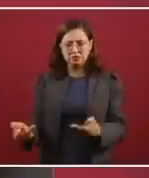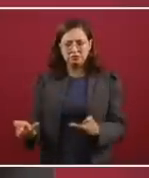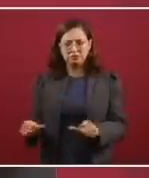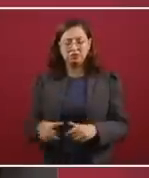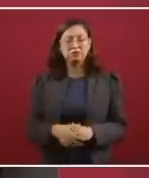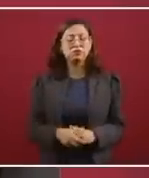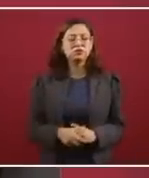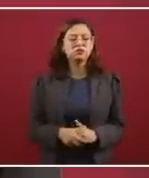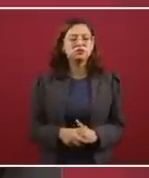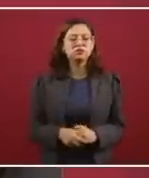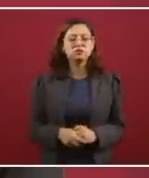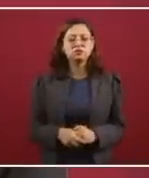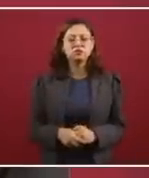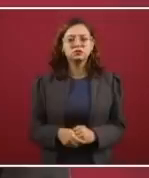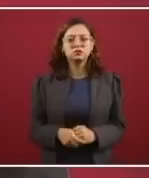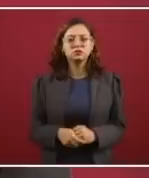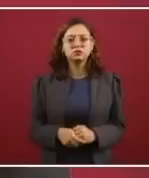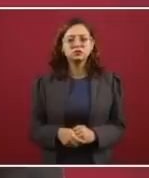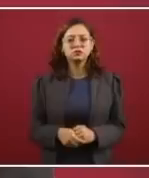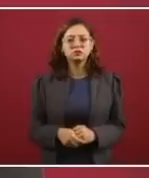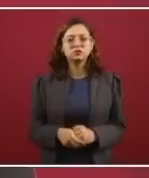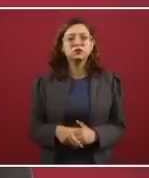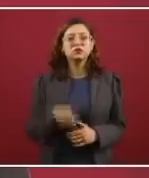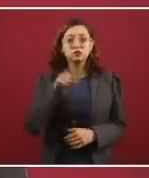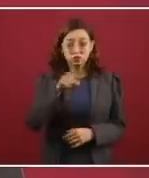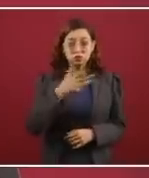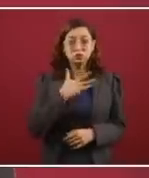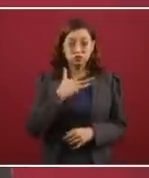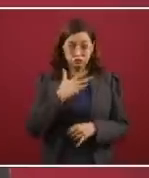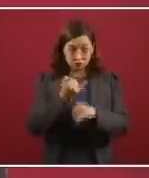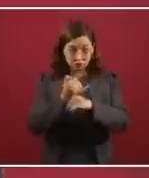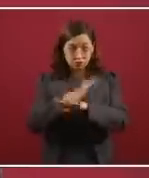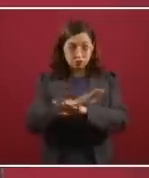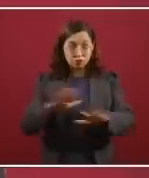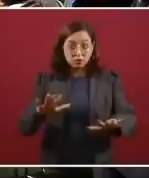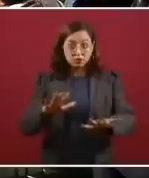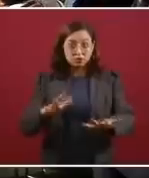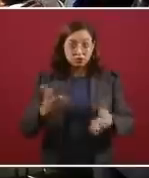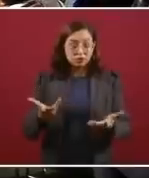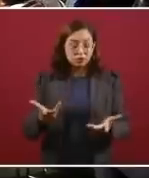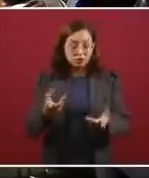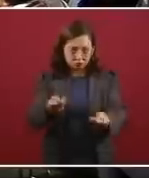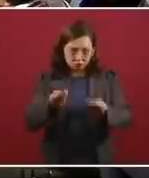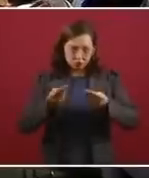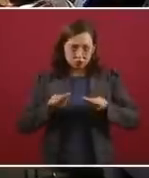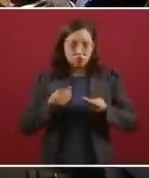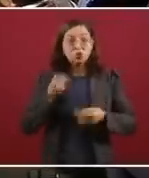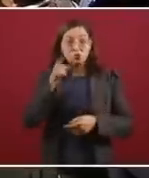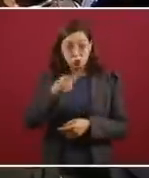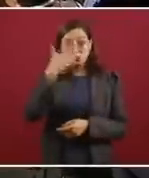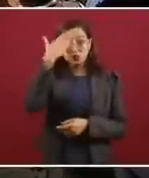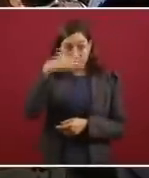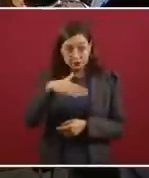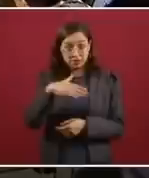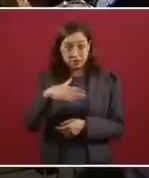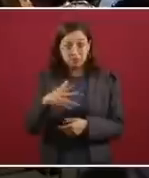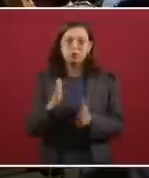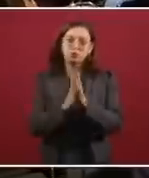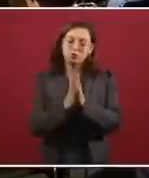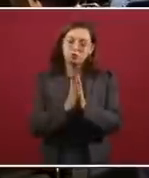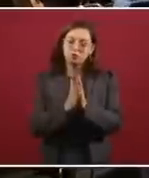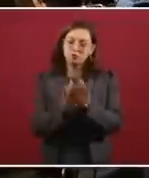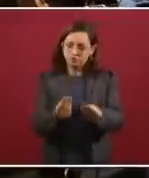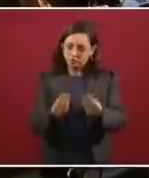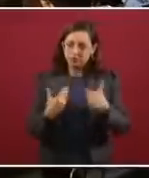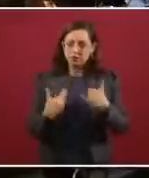la información de secuestros masivos de migrantes, porque no tengo esa información. Si está ocurriendo y tú lo sabes, a nosotros nos